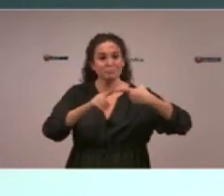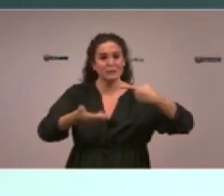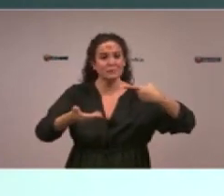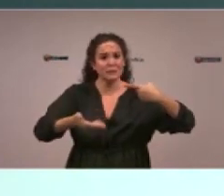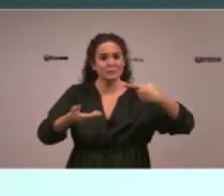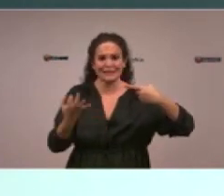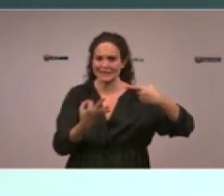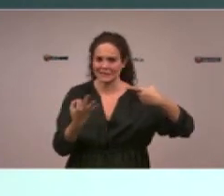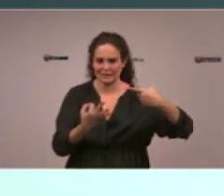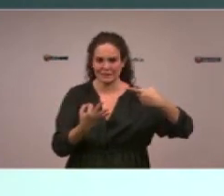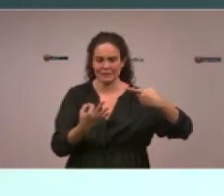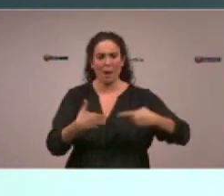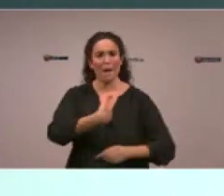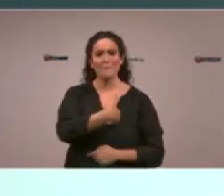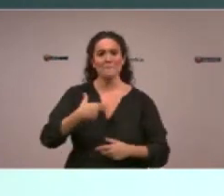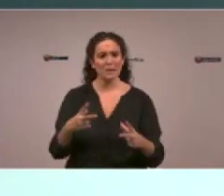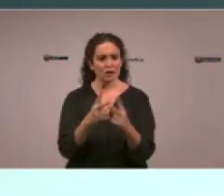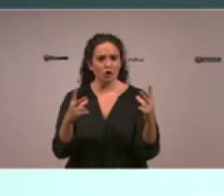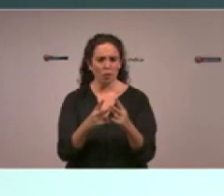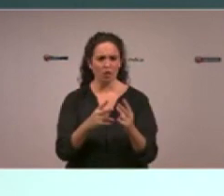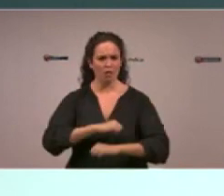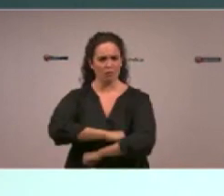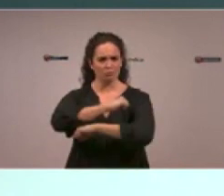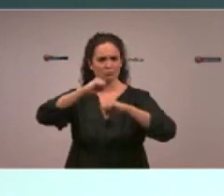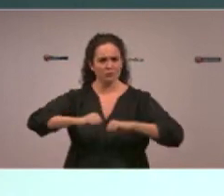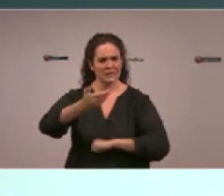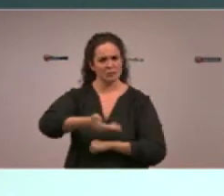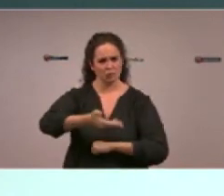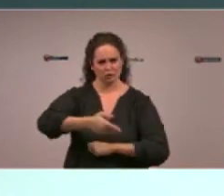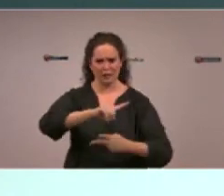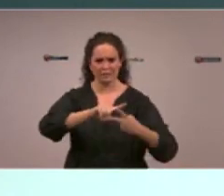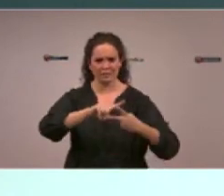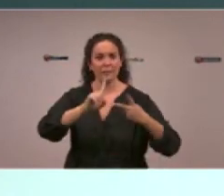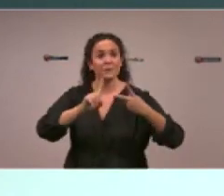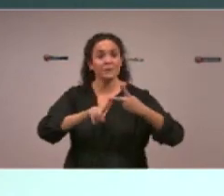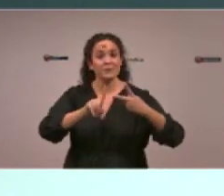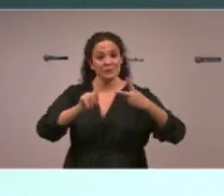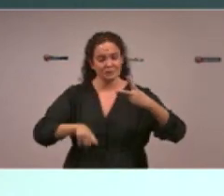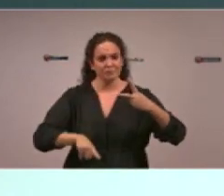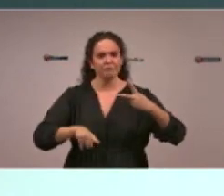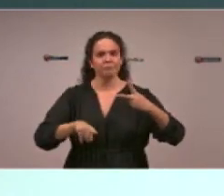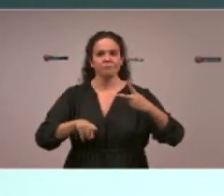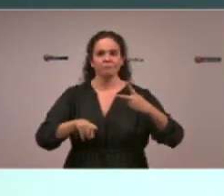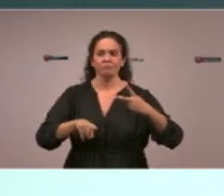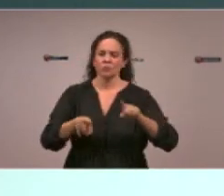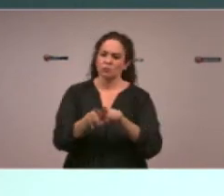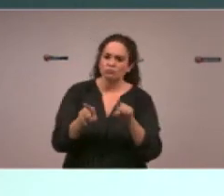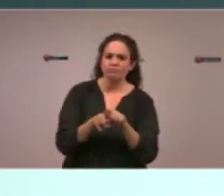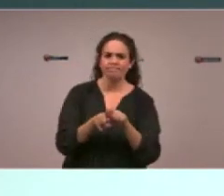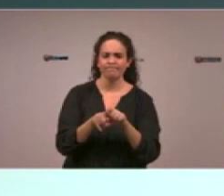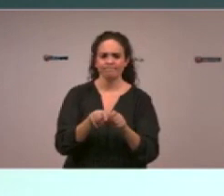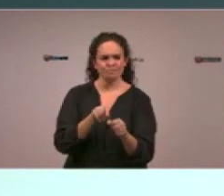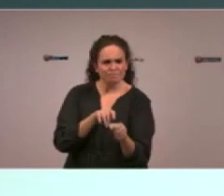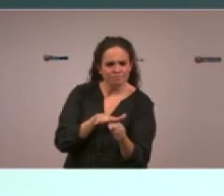se refuerza el papel de la ciudadanía. En segundo lugar, se analiza de una forma pormenorizada la